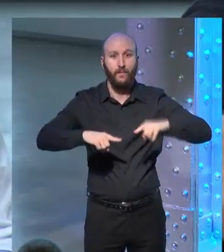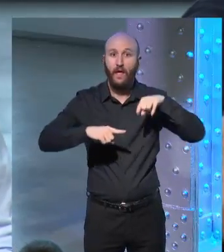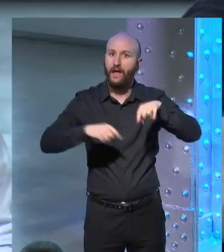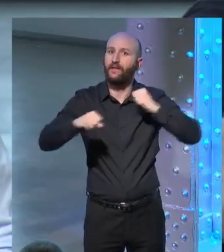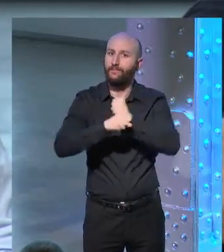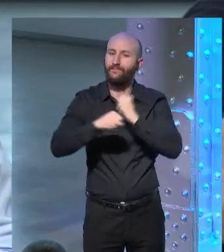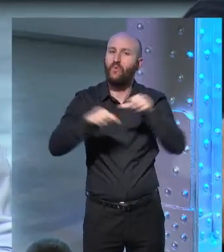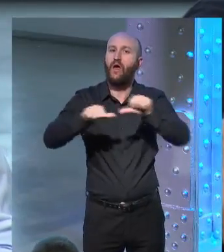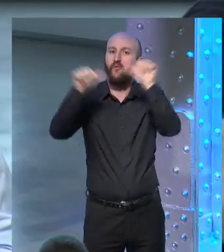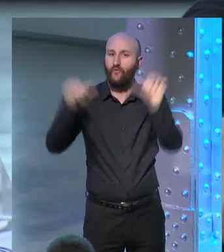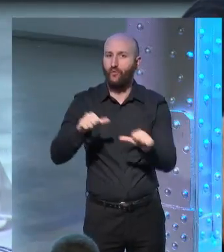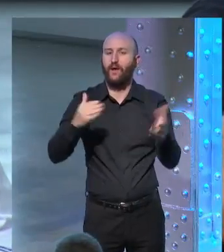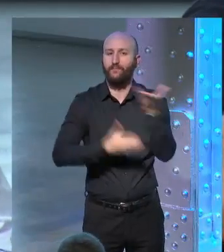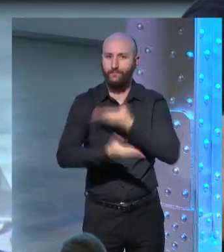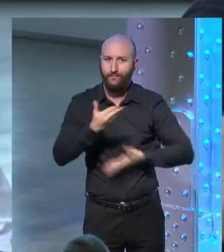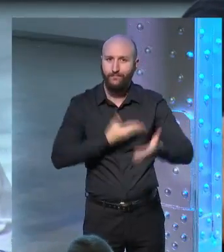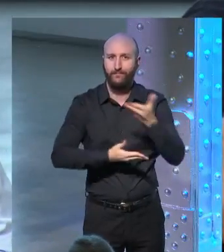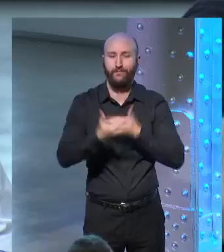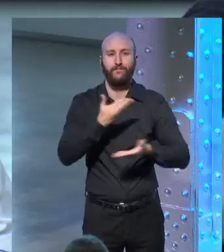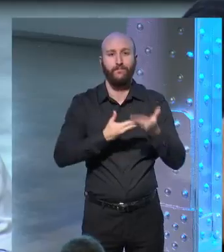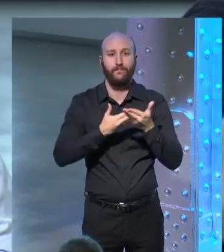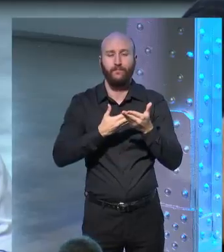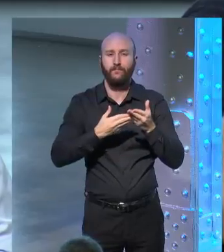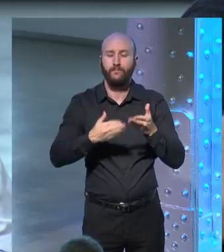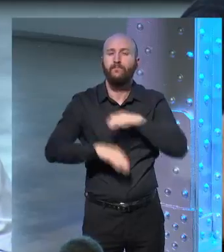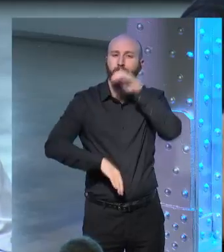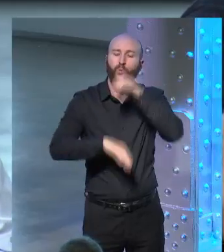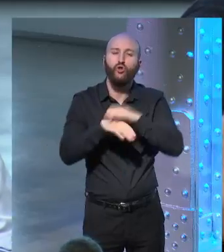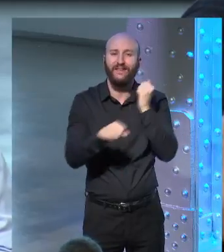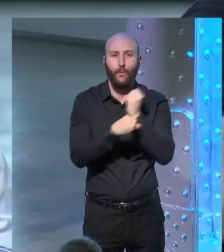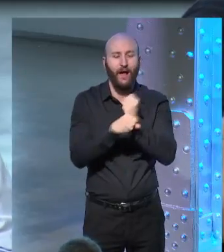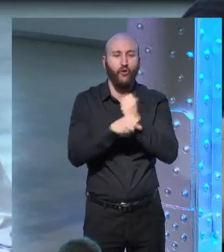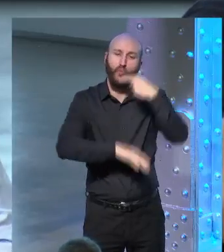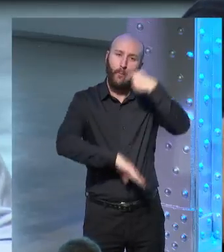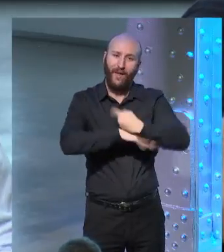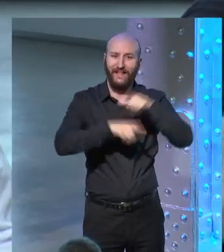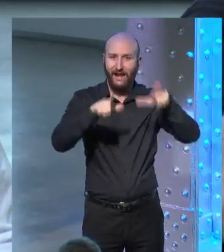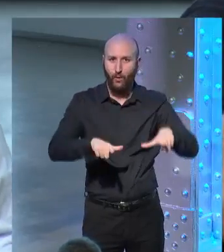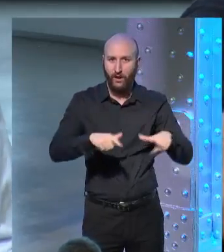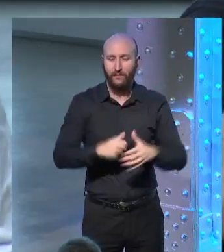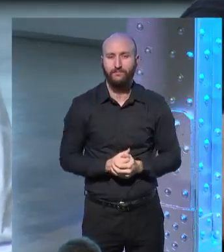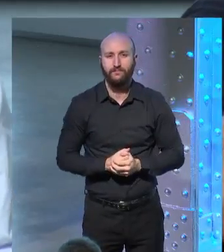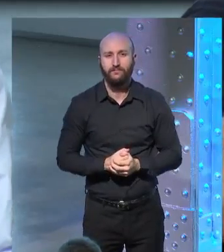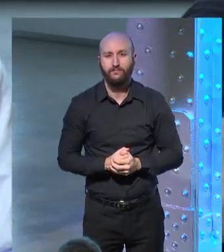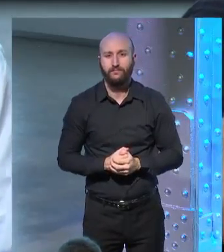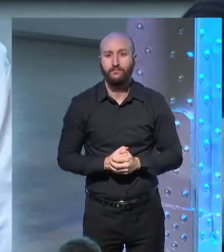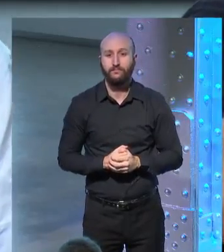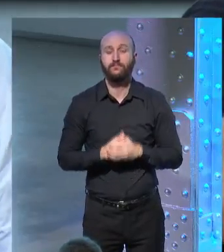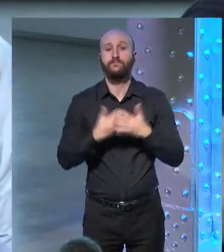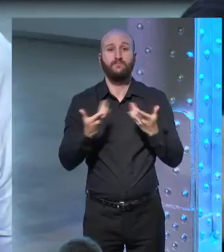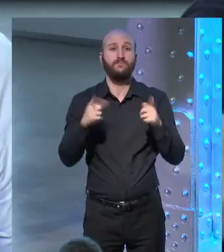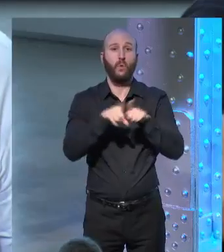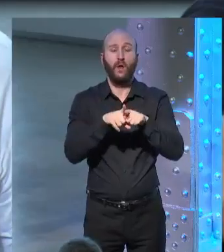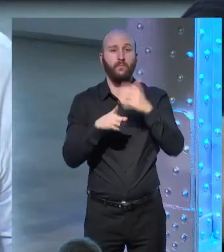manera cooperativa con trabajos que les están pidiendo dentro del aula, ¿no? Entonces, es lo que decís, o sea, no puedes coger a un